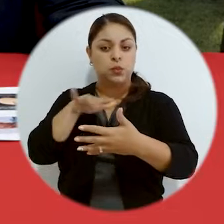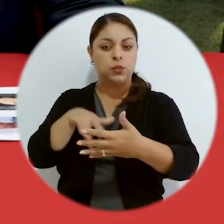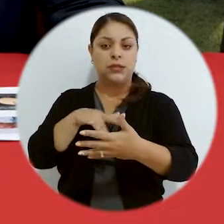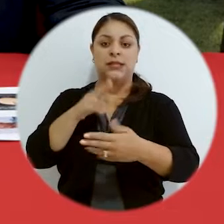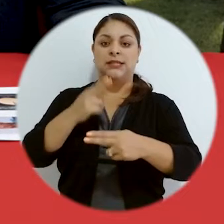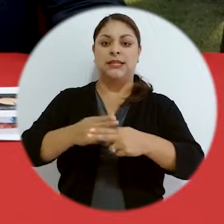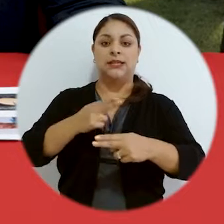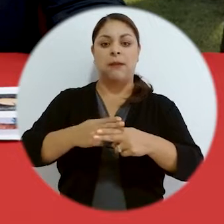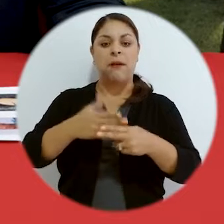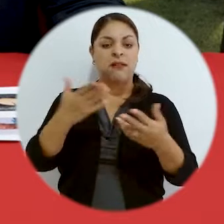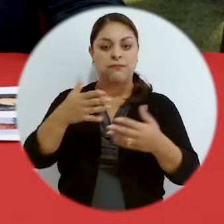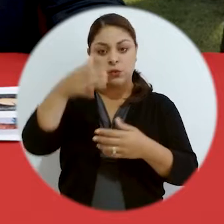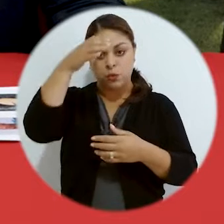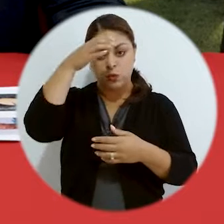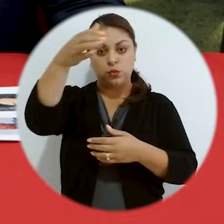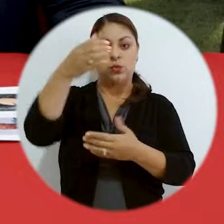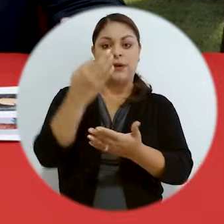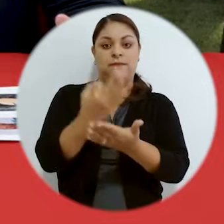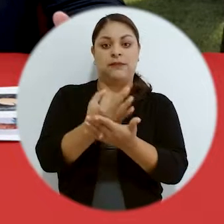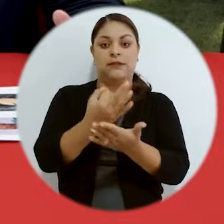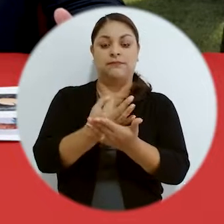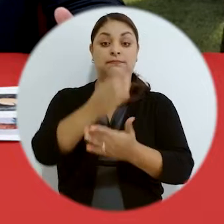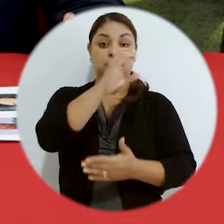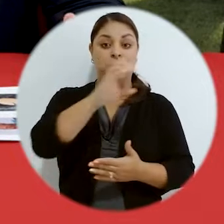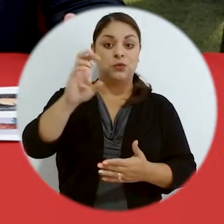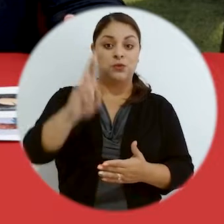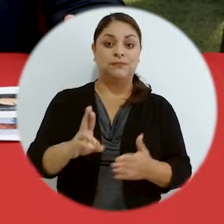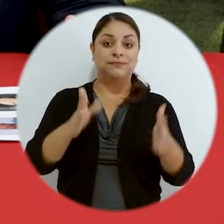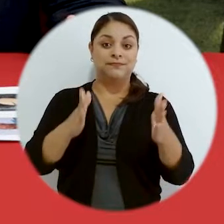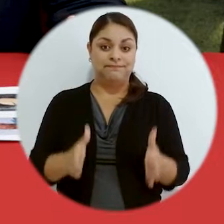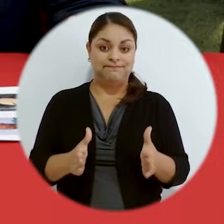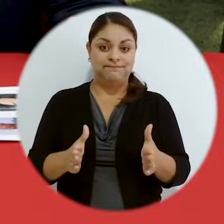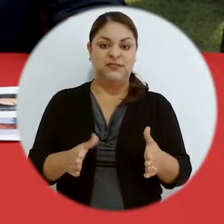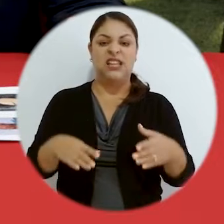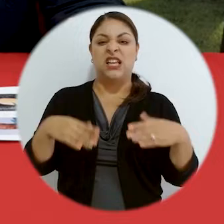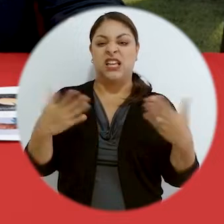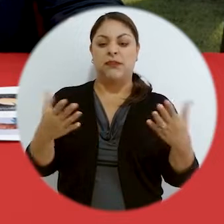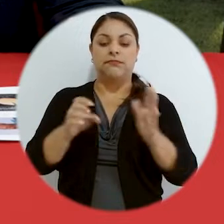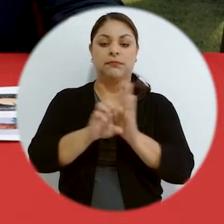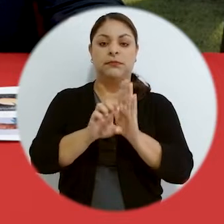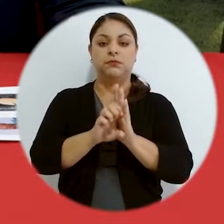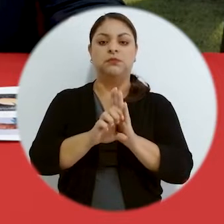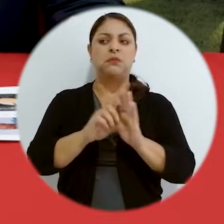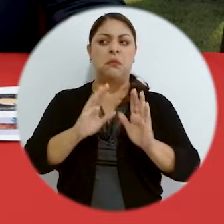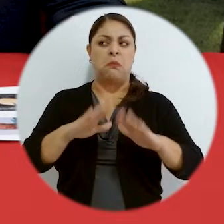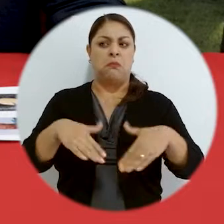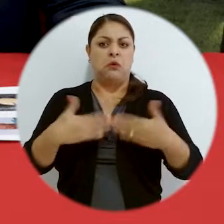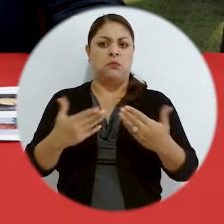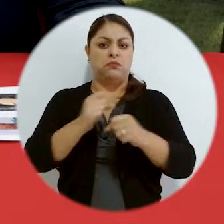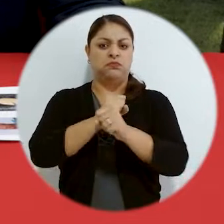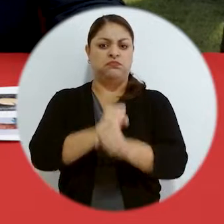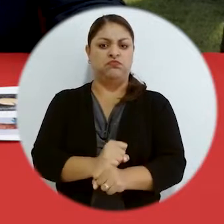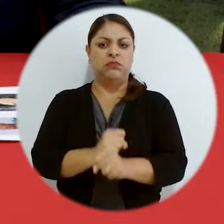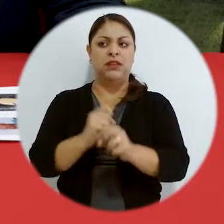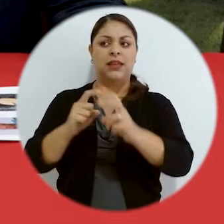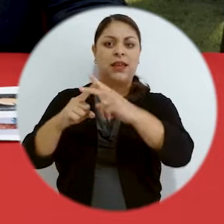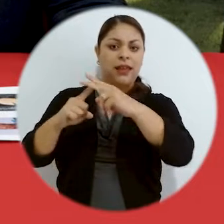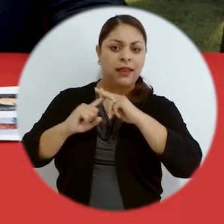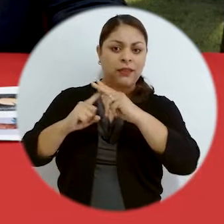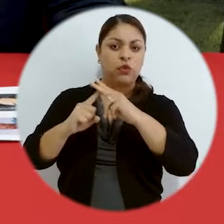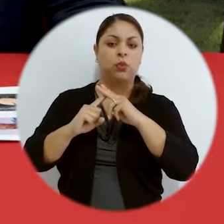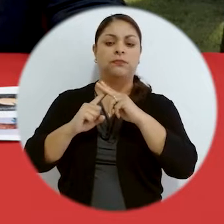sumamente relevante, que se llama Cultura Financiera de los Costarricenses. Cómo estamos en temas de crédito, de inversión,